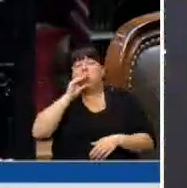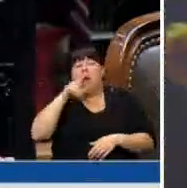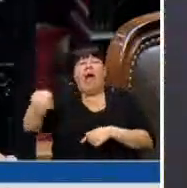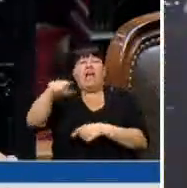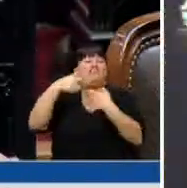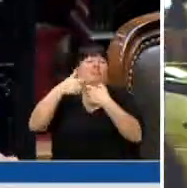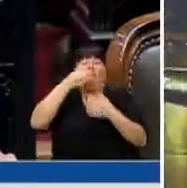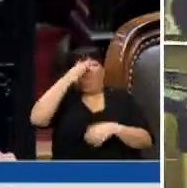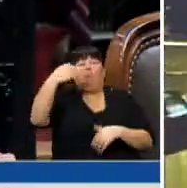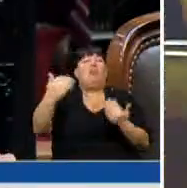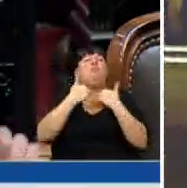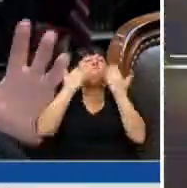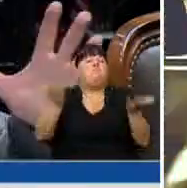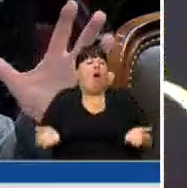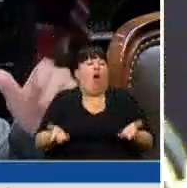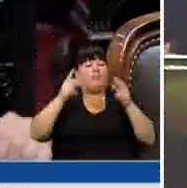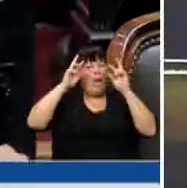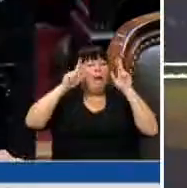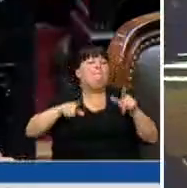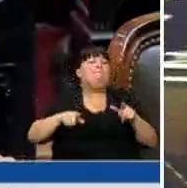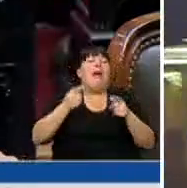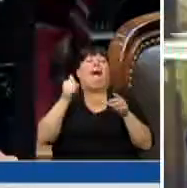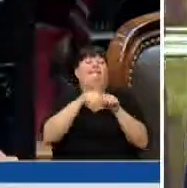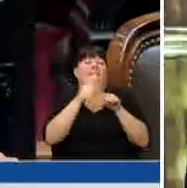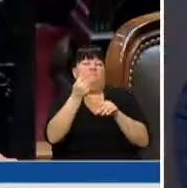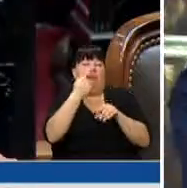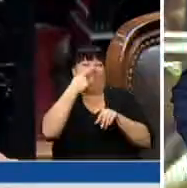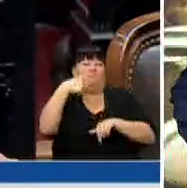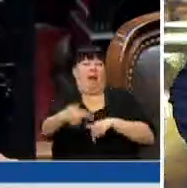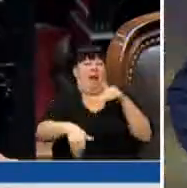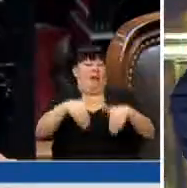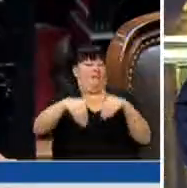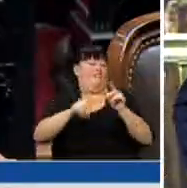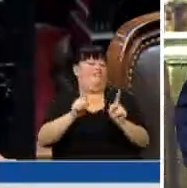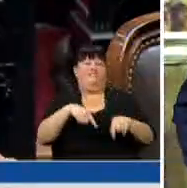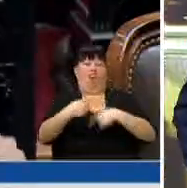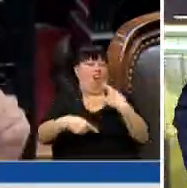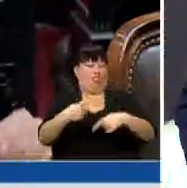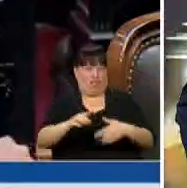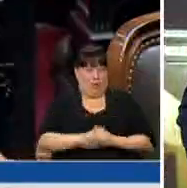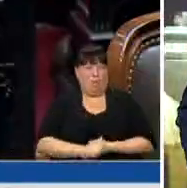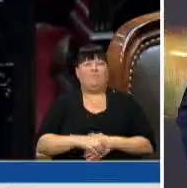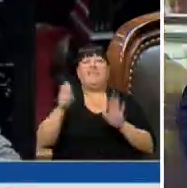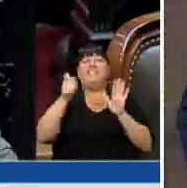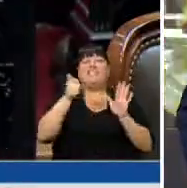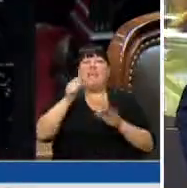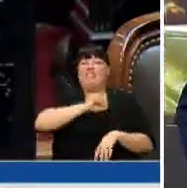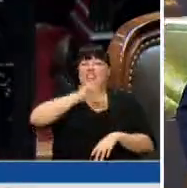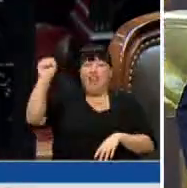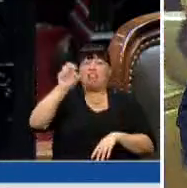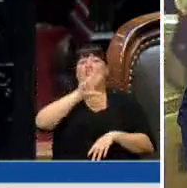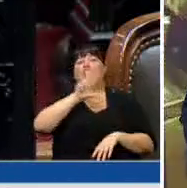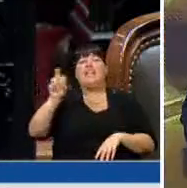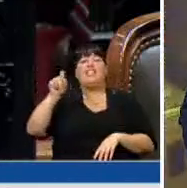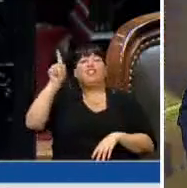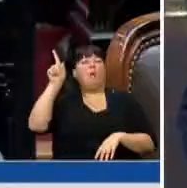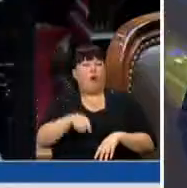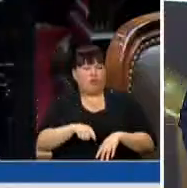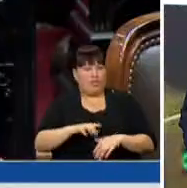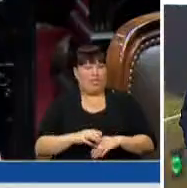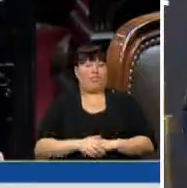opongan aludiendo y y argumentando que bueno se van a descalabrar las cifras del Estado Bueno